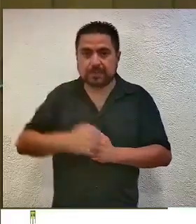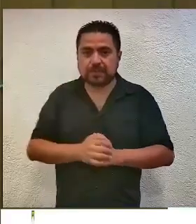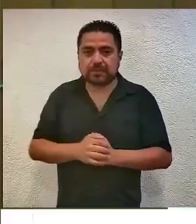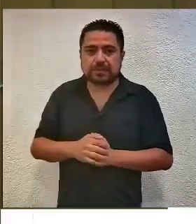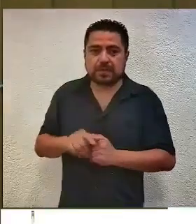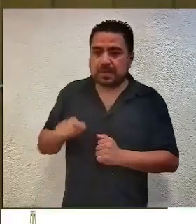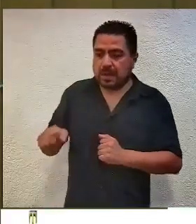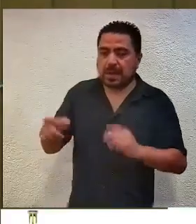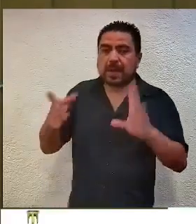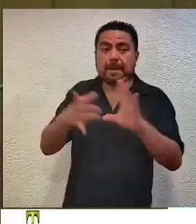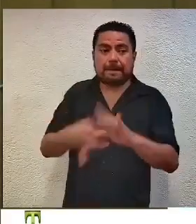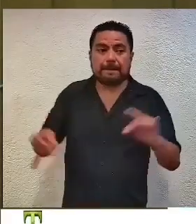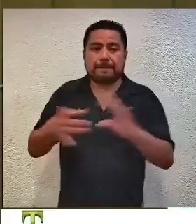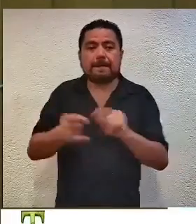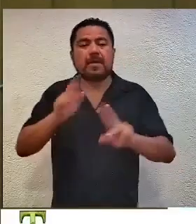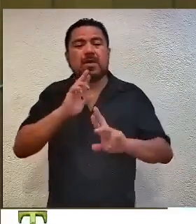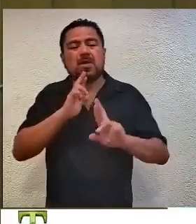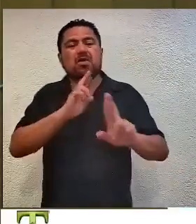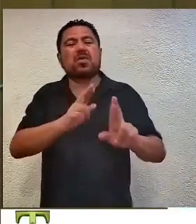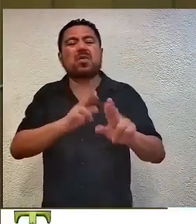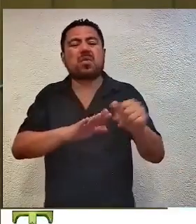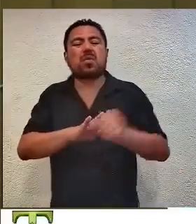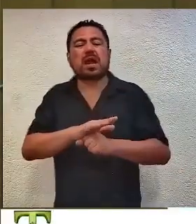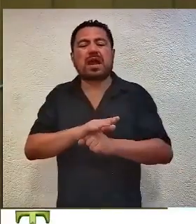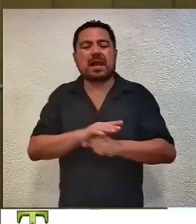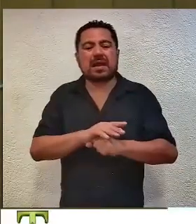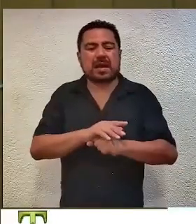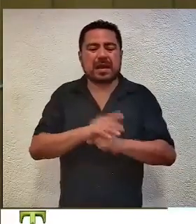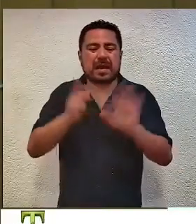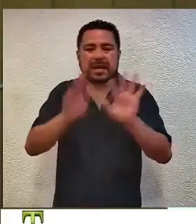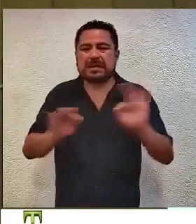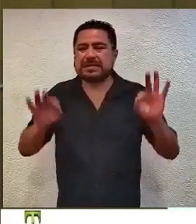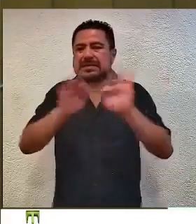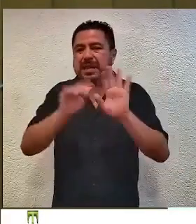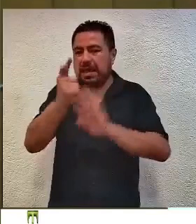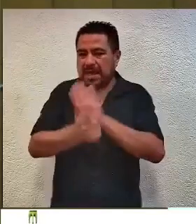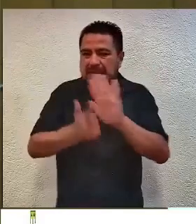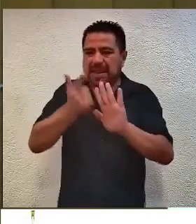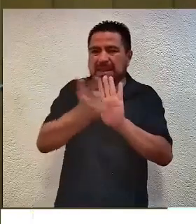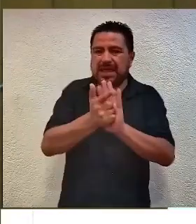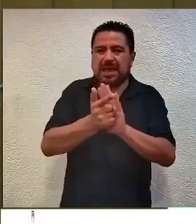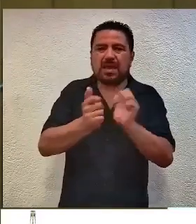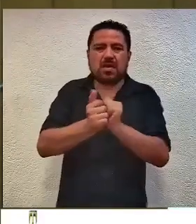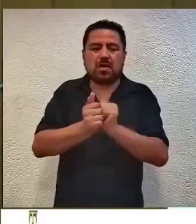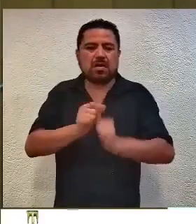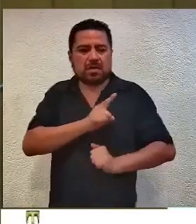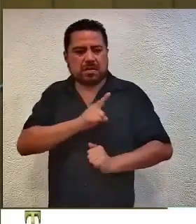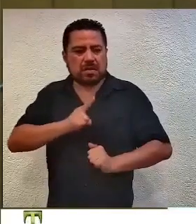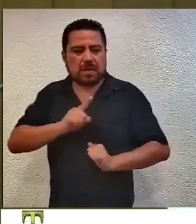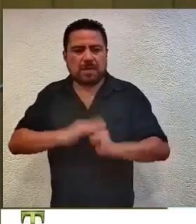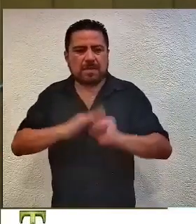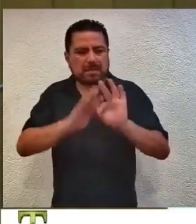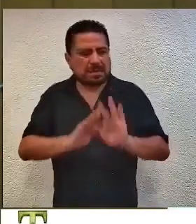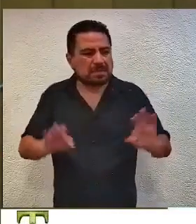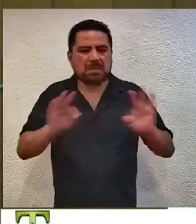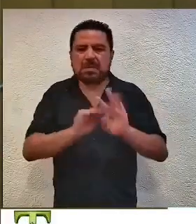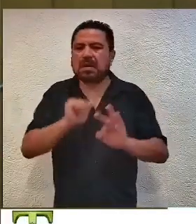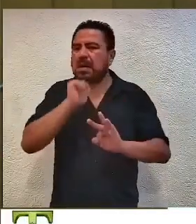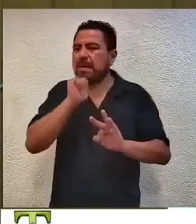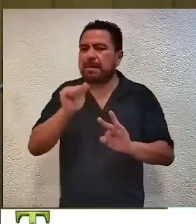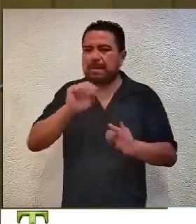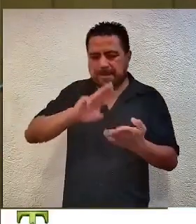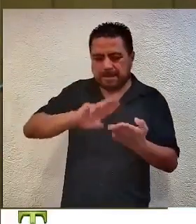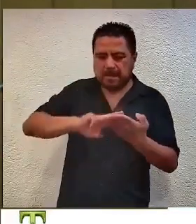establece que la resolución impugnada vulnera el principio de legalidad en su vertiente de indebida fundamentación y